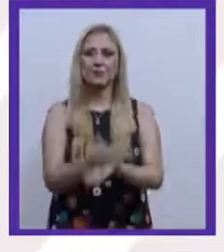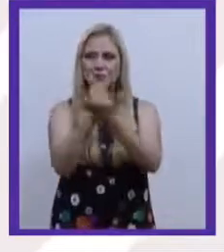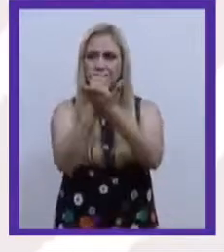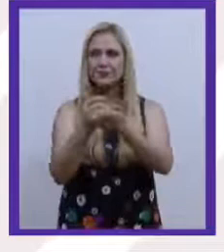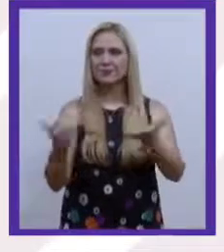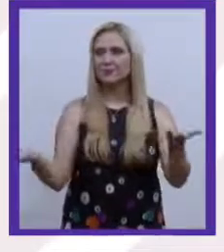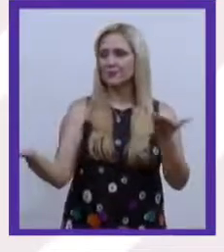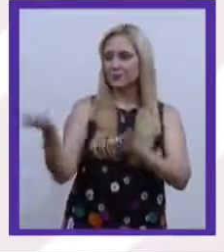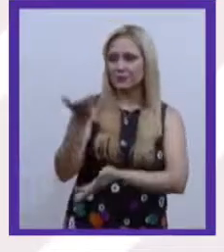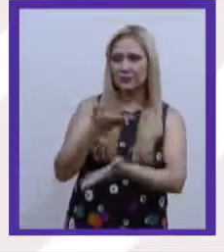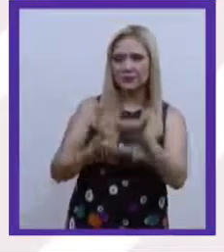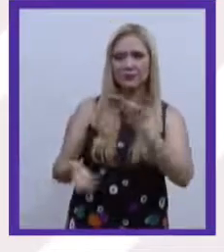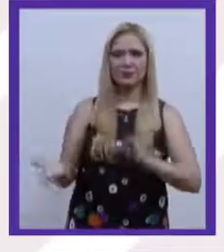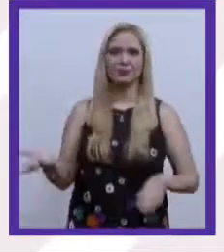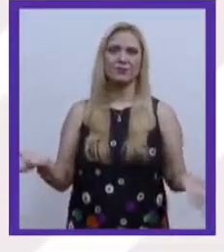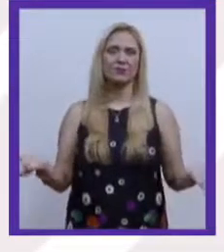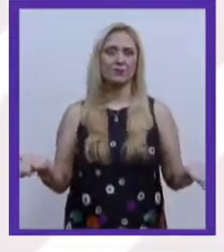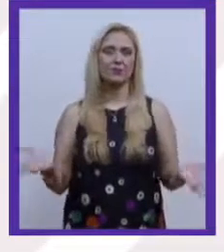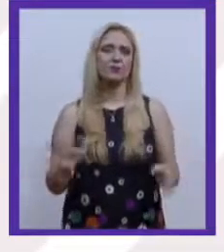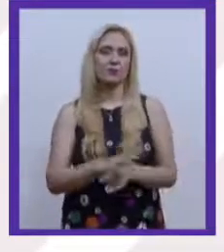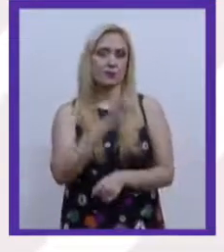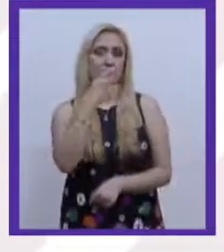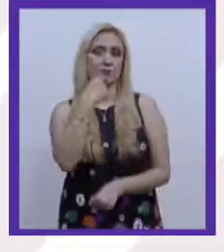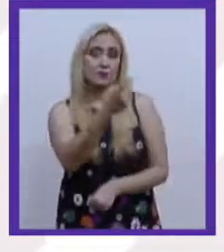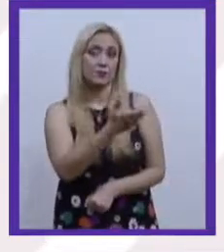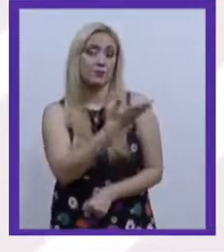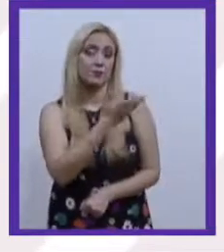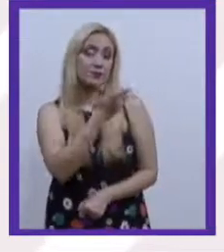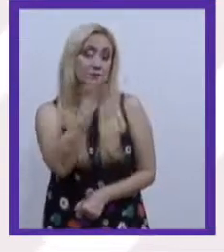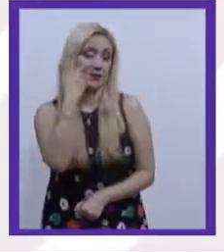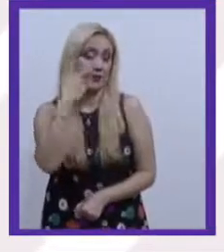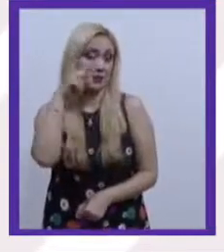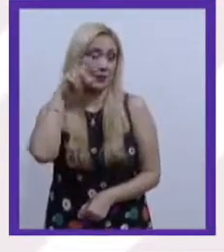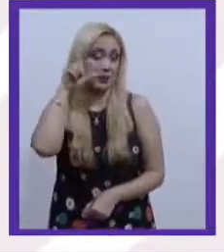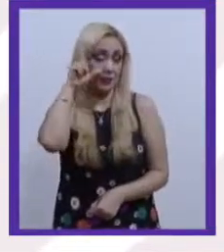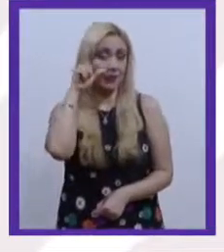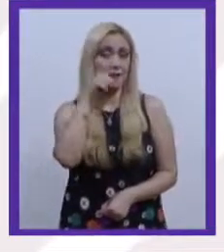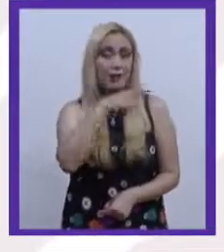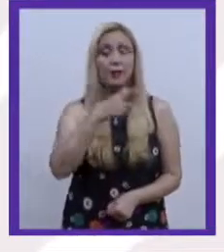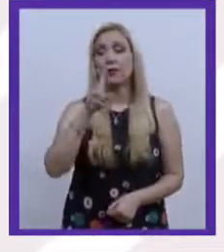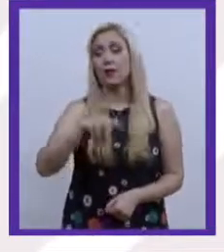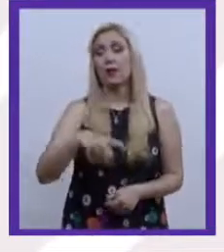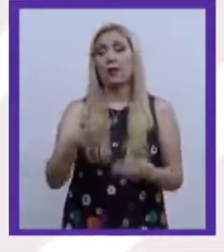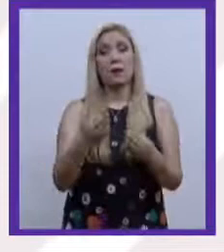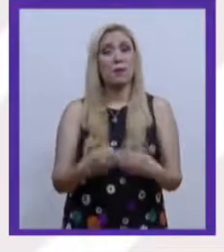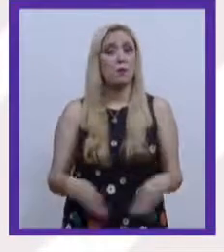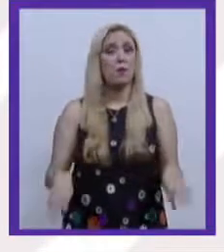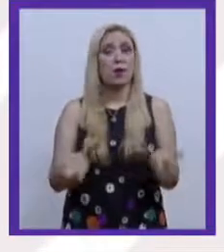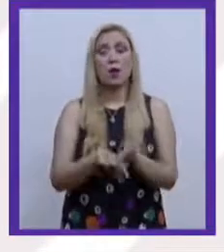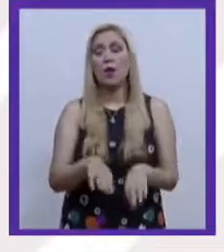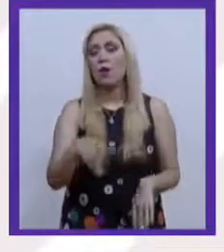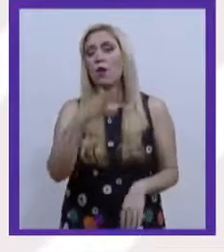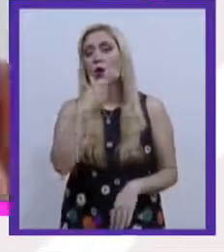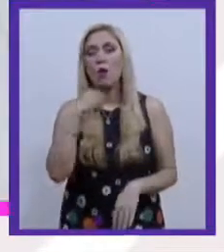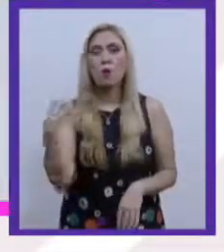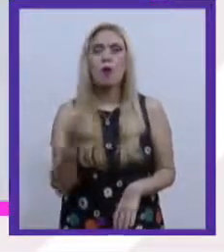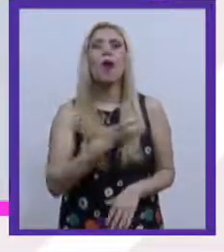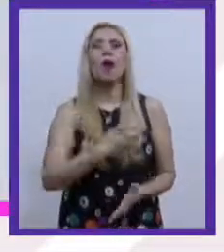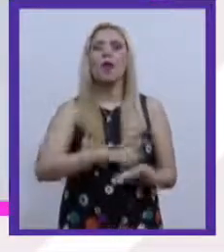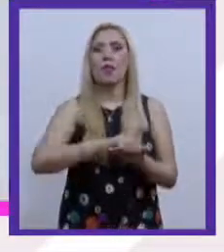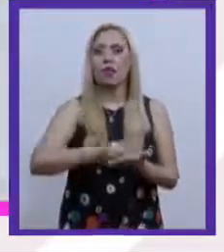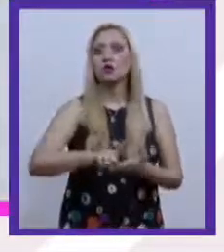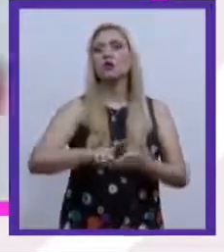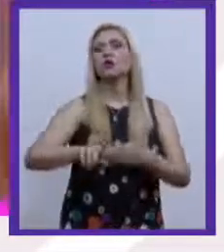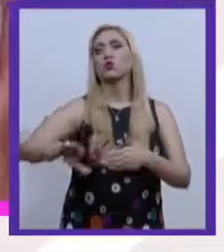dirigirnos. Por eso es muy importante lo que tú decías, Presidenta, de esta resolución de los hombres trabajadores tienen derecho a guarderías. No vamos